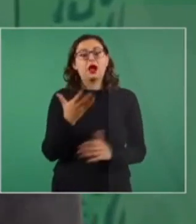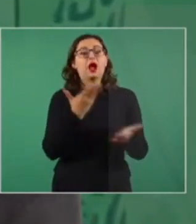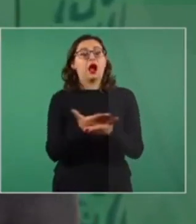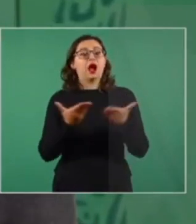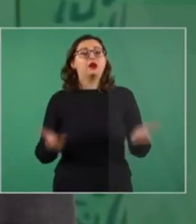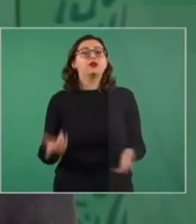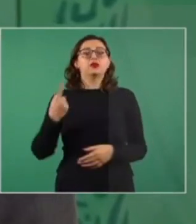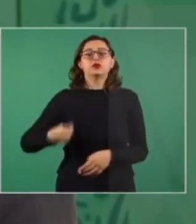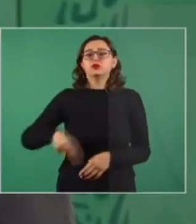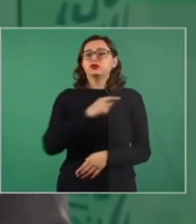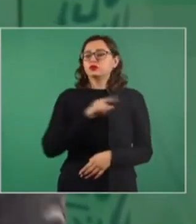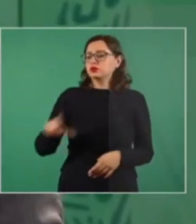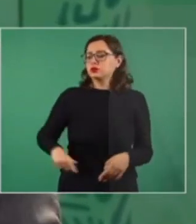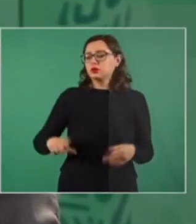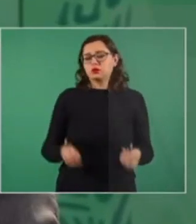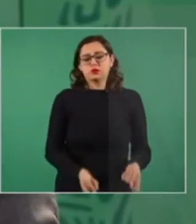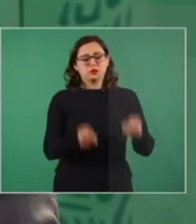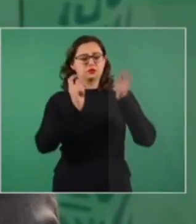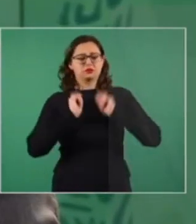y dejamos